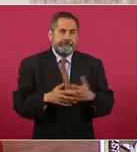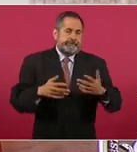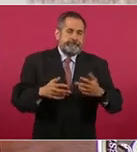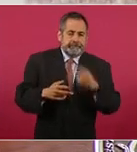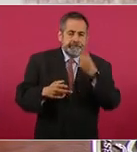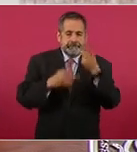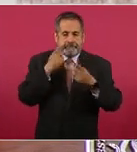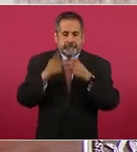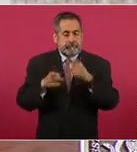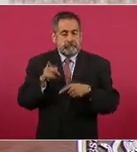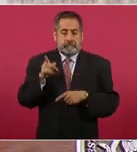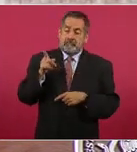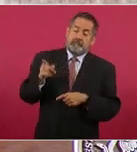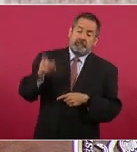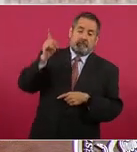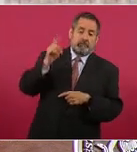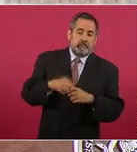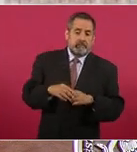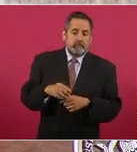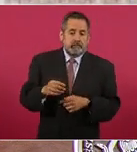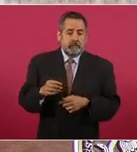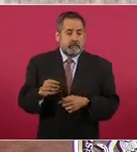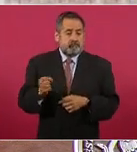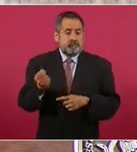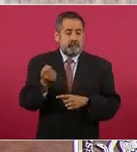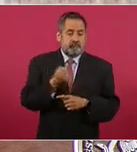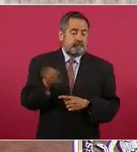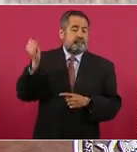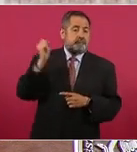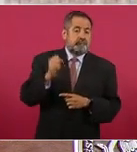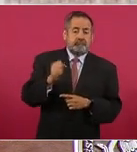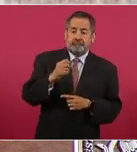hablando del super policía